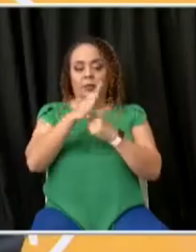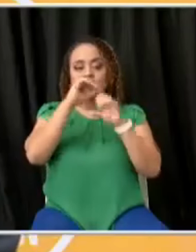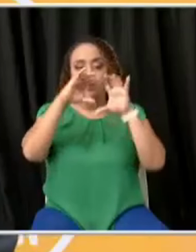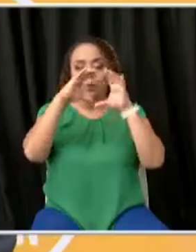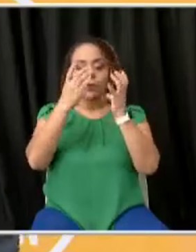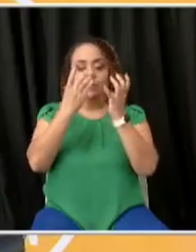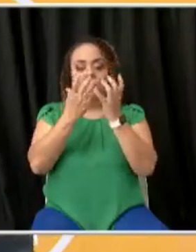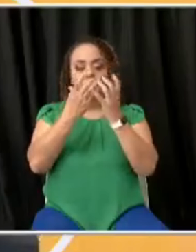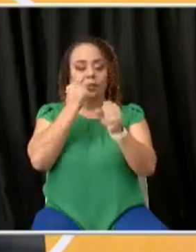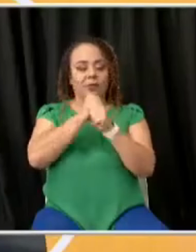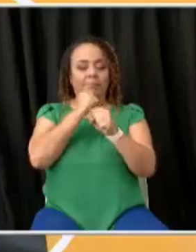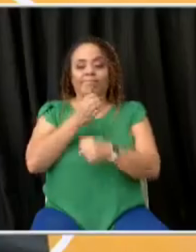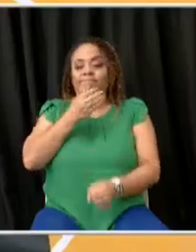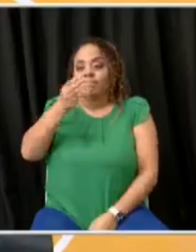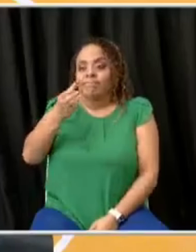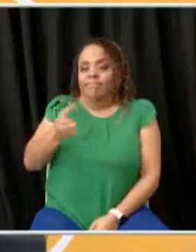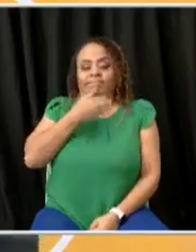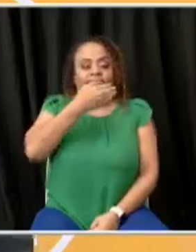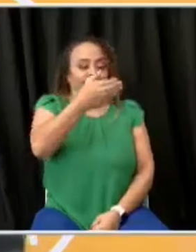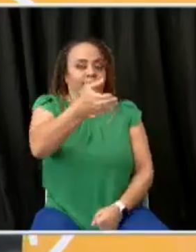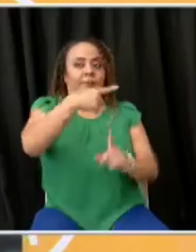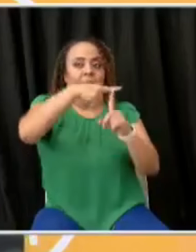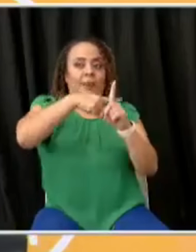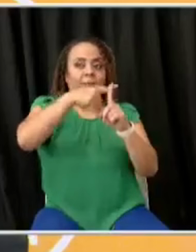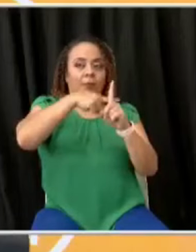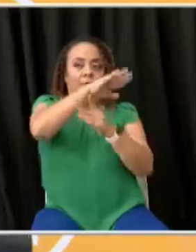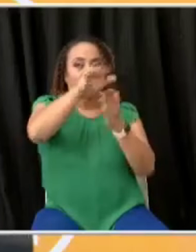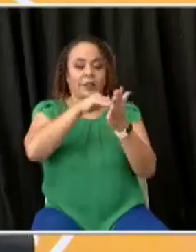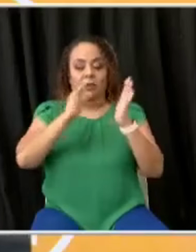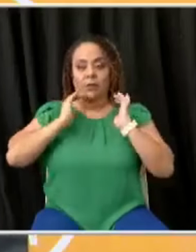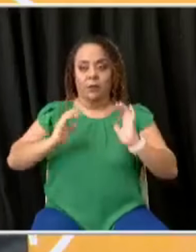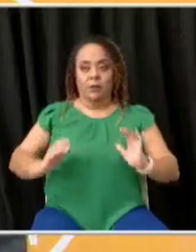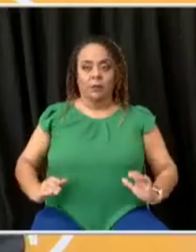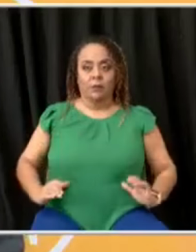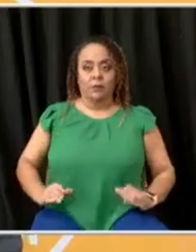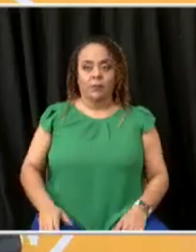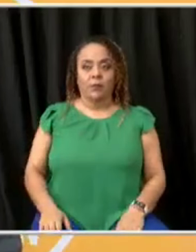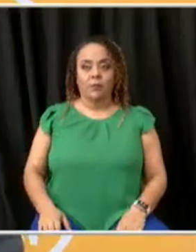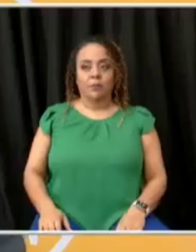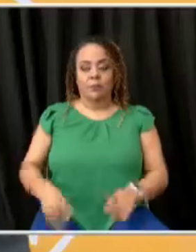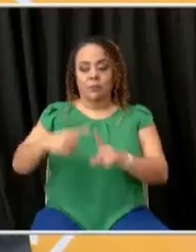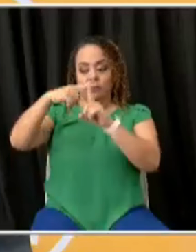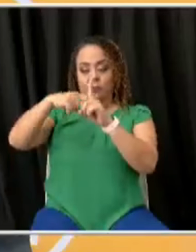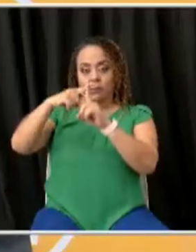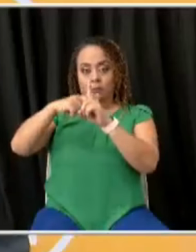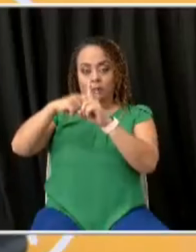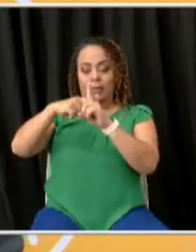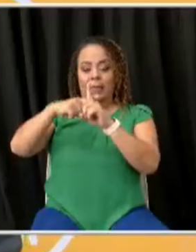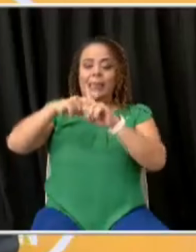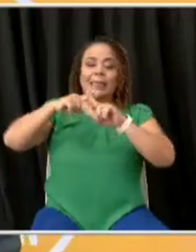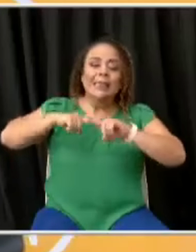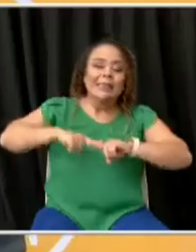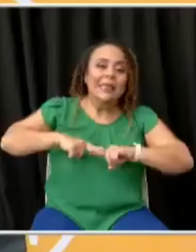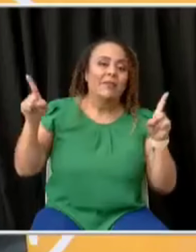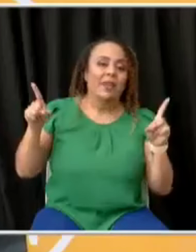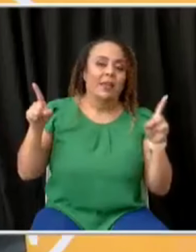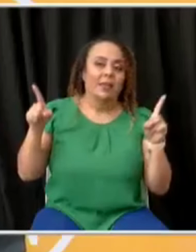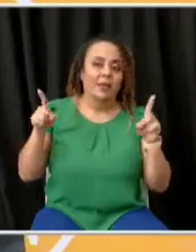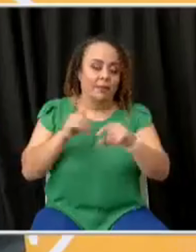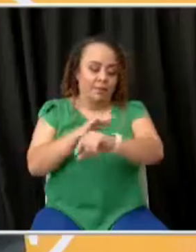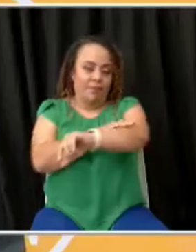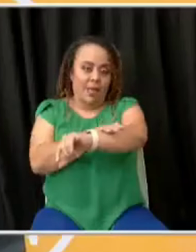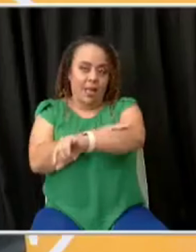trabajo recomiendan que la temperatura central del cuerpo, estoy hablando que la temperatura central es diferente a la temperatura de la